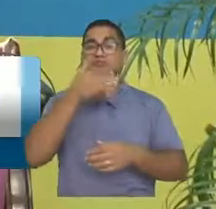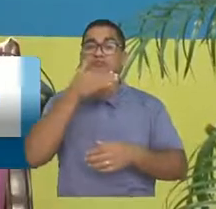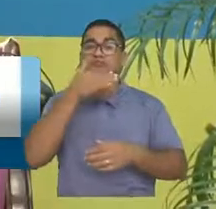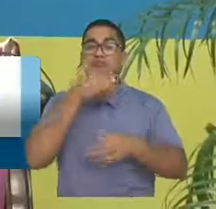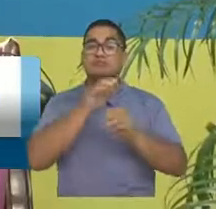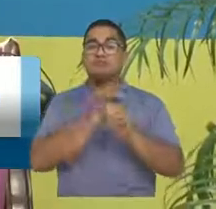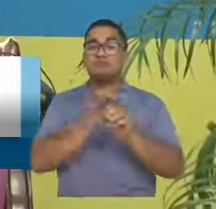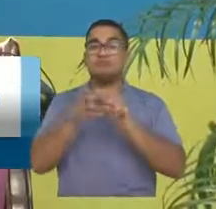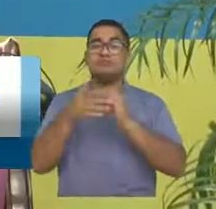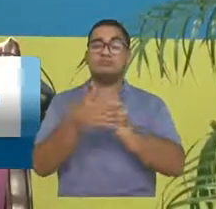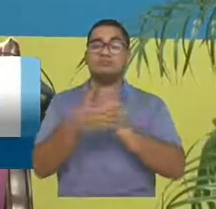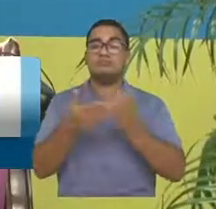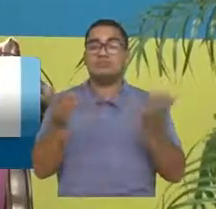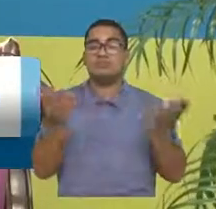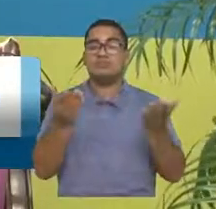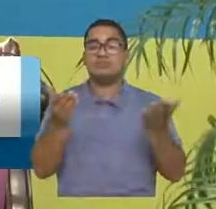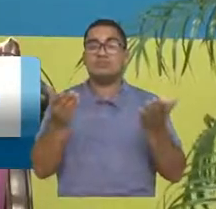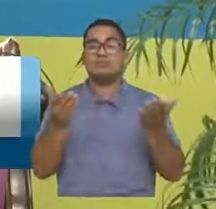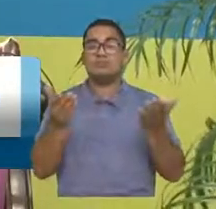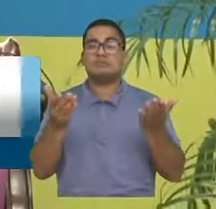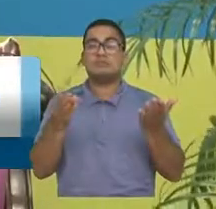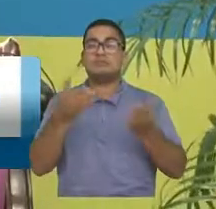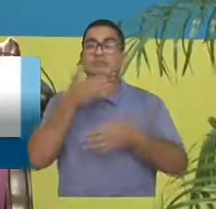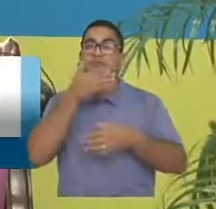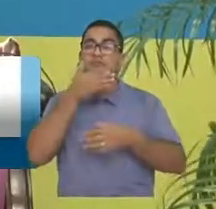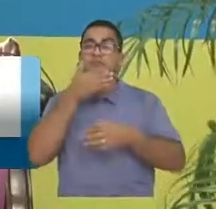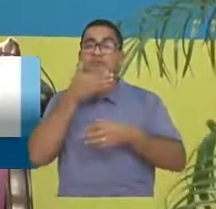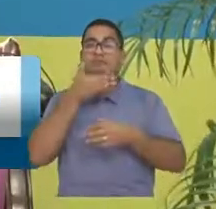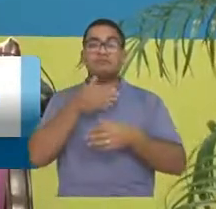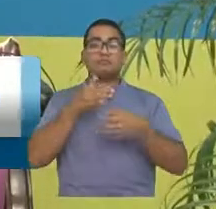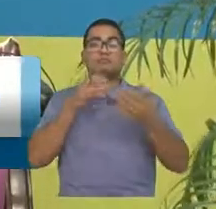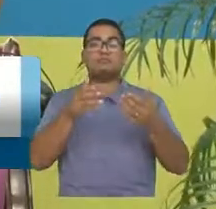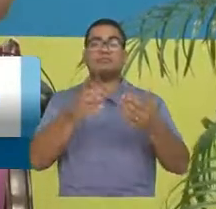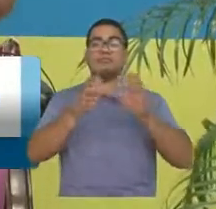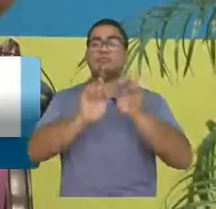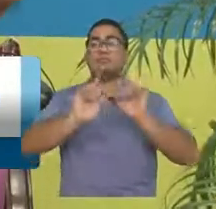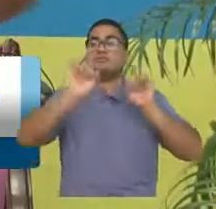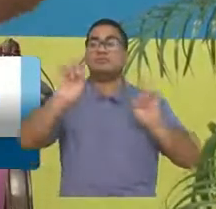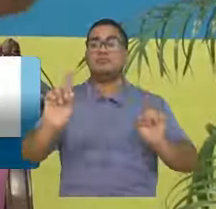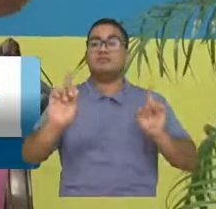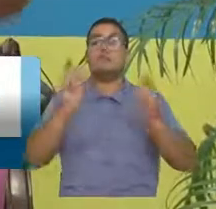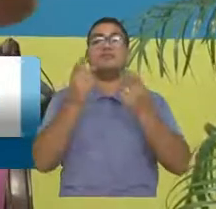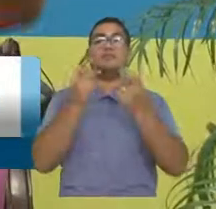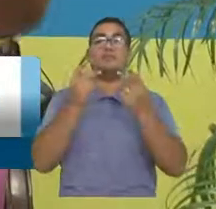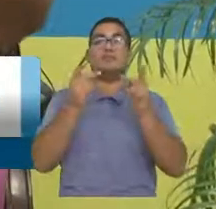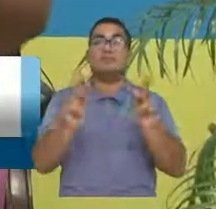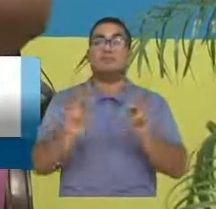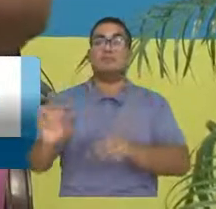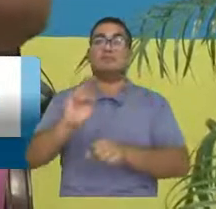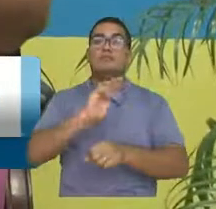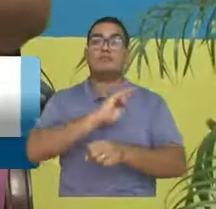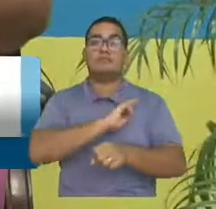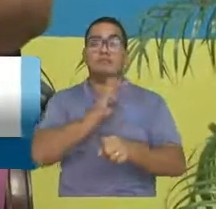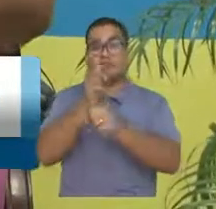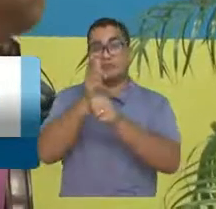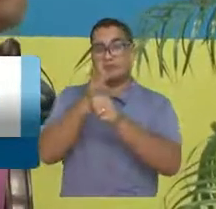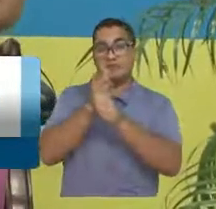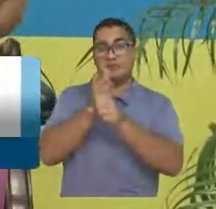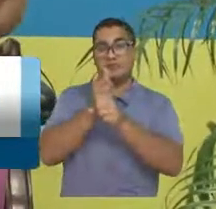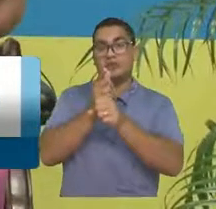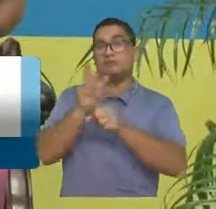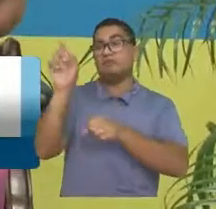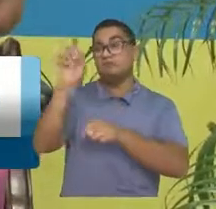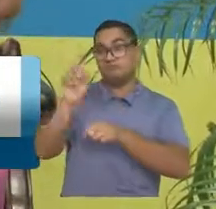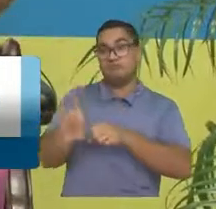COVID, un poco con el alejamiento y esas cosas, pero existe la maravillosa ahora